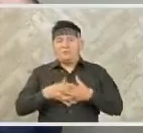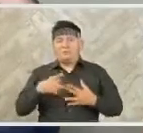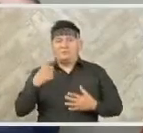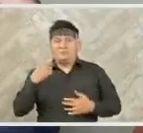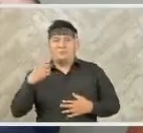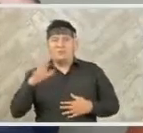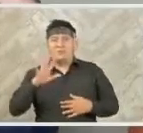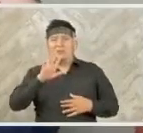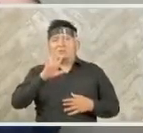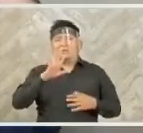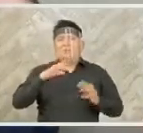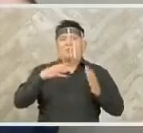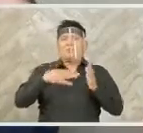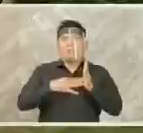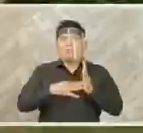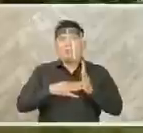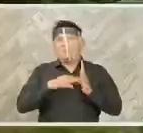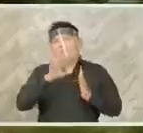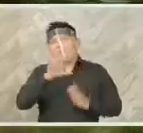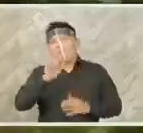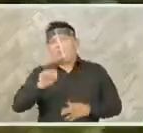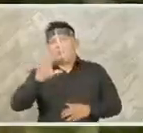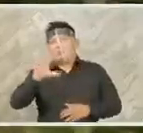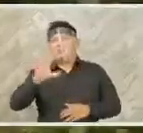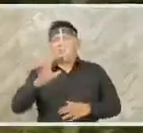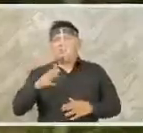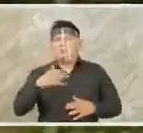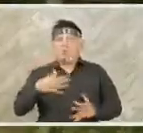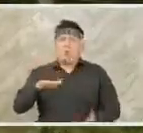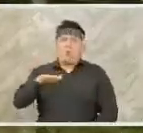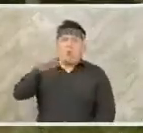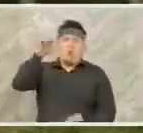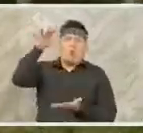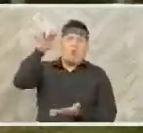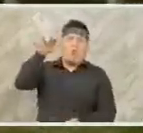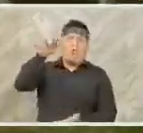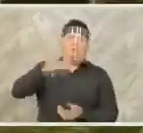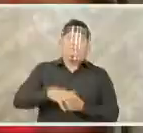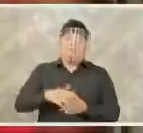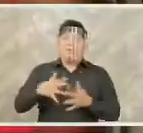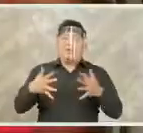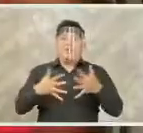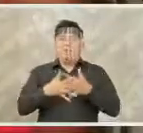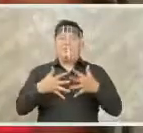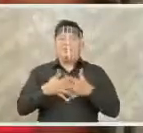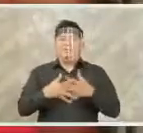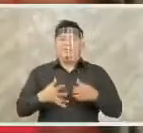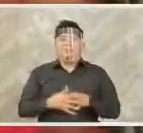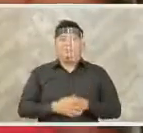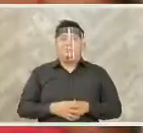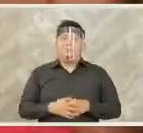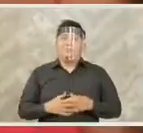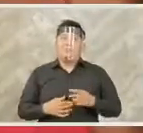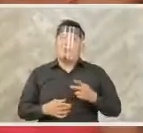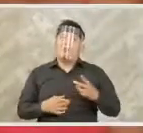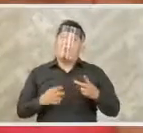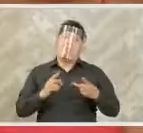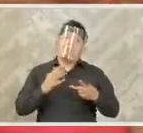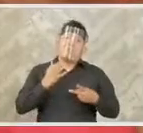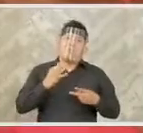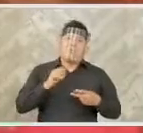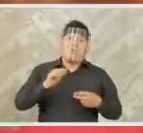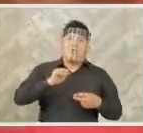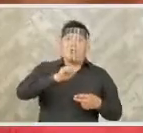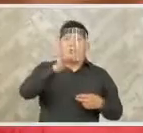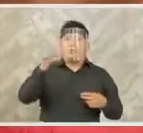de 5.5 toneladas producidas por hectárea, cuando en municipios como en departamentos del Huila y del Tolima estamos cerca de